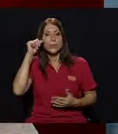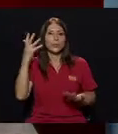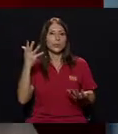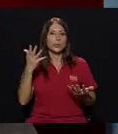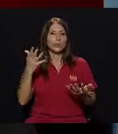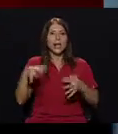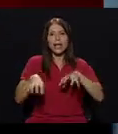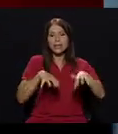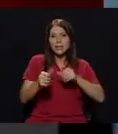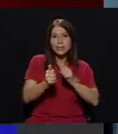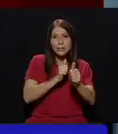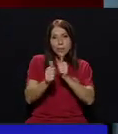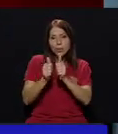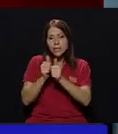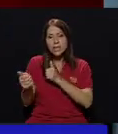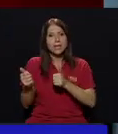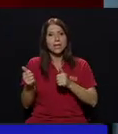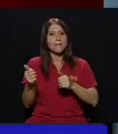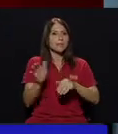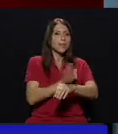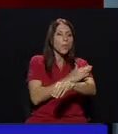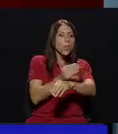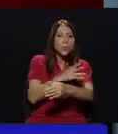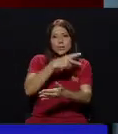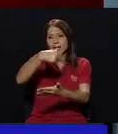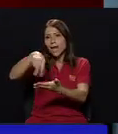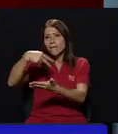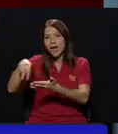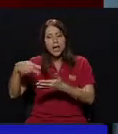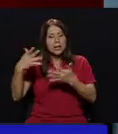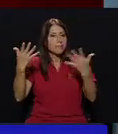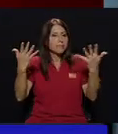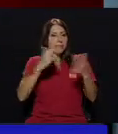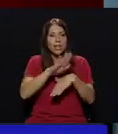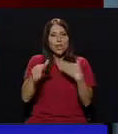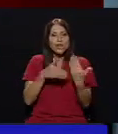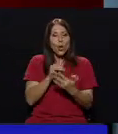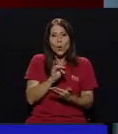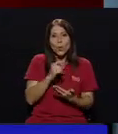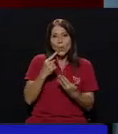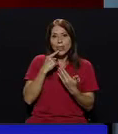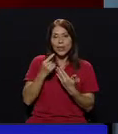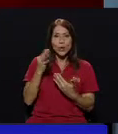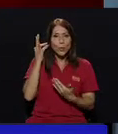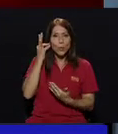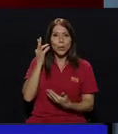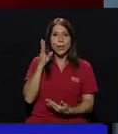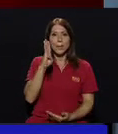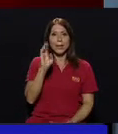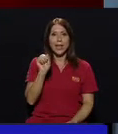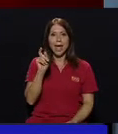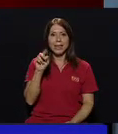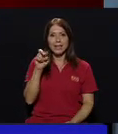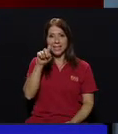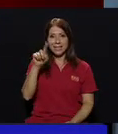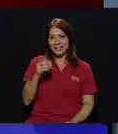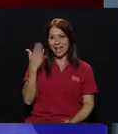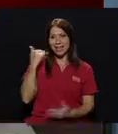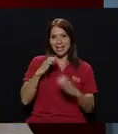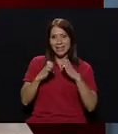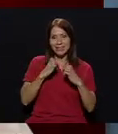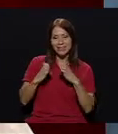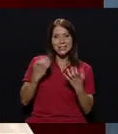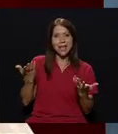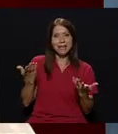dijo Beatriz, ¿verdad? En la entrevista uh-huh, que es un día, digamos, muy alegre, es de fiesta de Cabo la Abeja. Y van a haber actividades, yo creo que